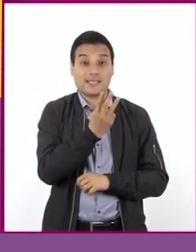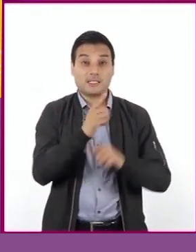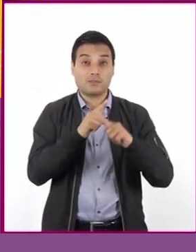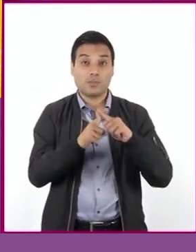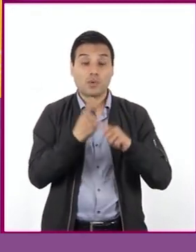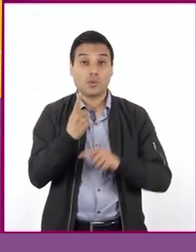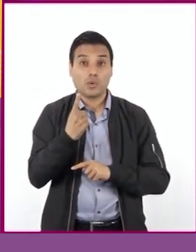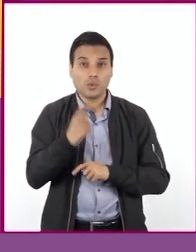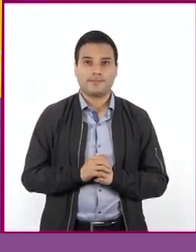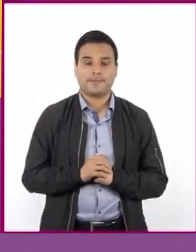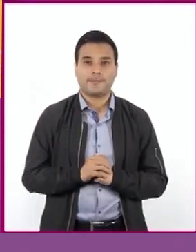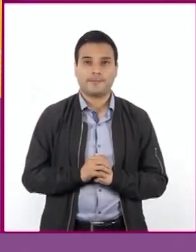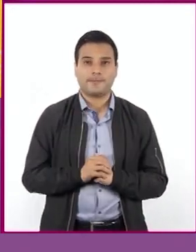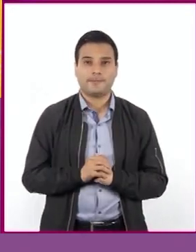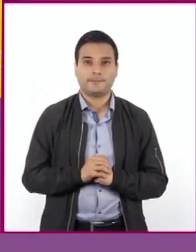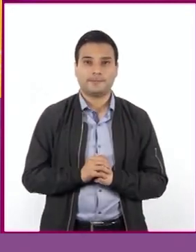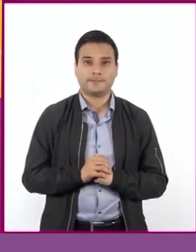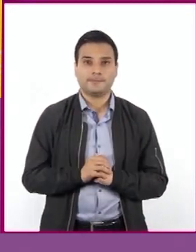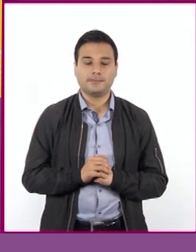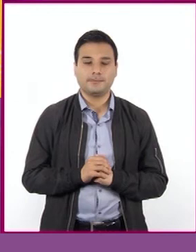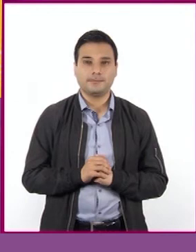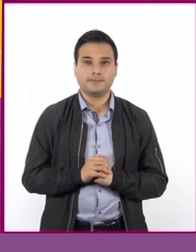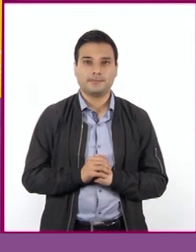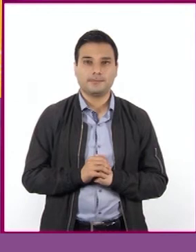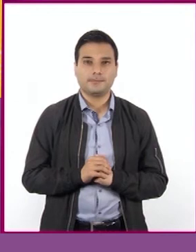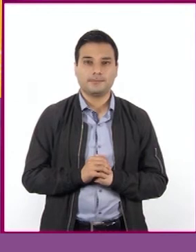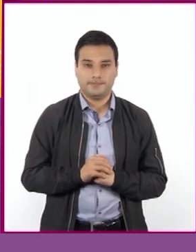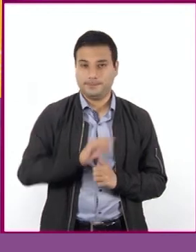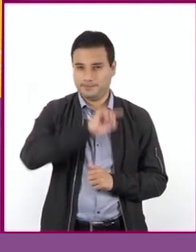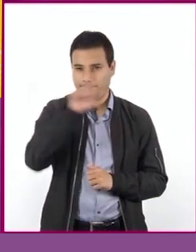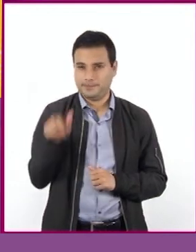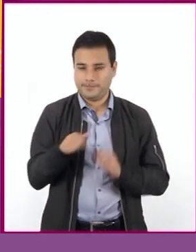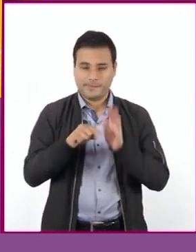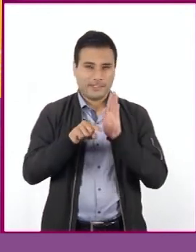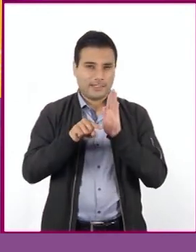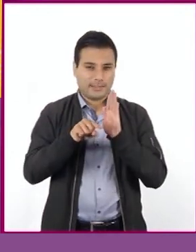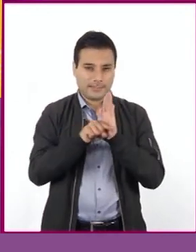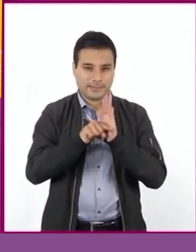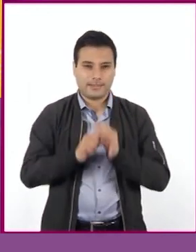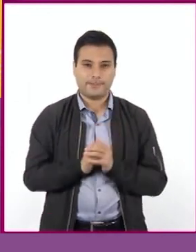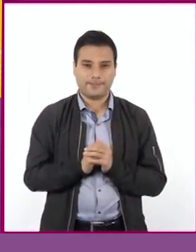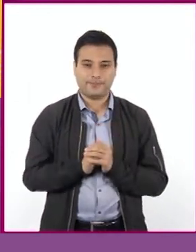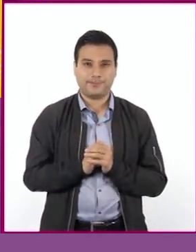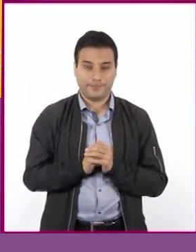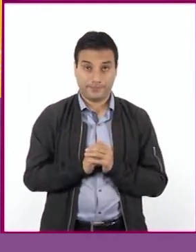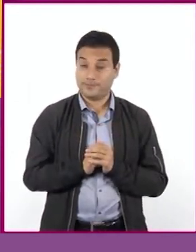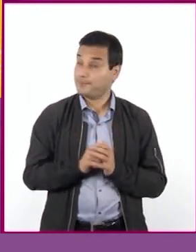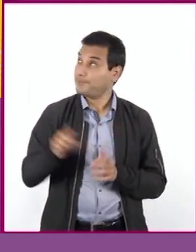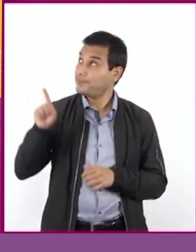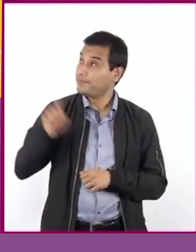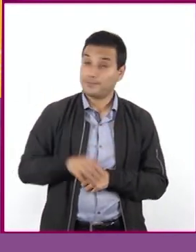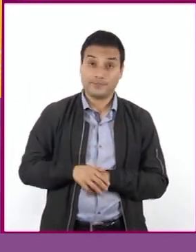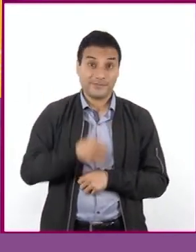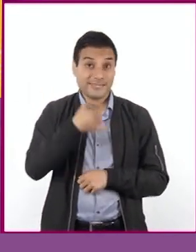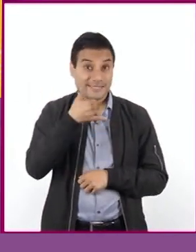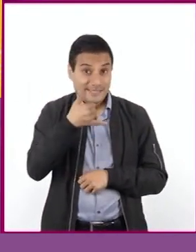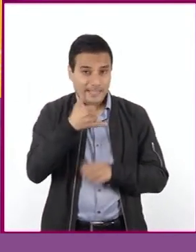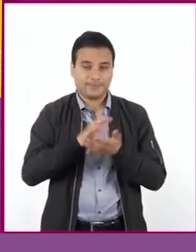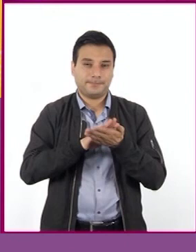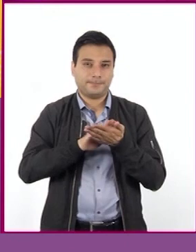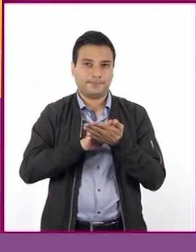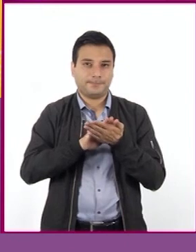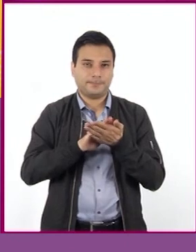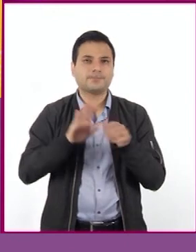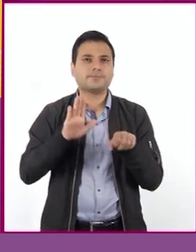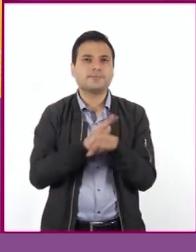es igual a 3. Realizaremos una resta vertical. Eliminamos los términos con la incógnita y.